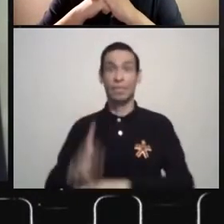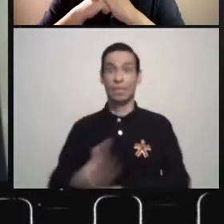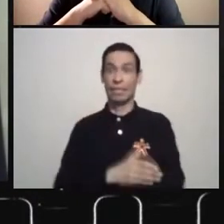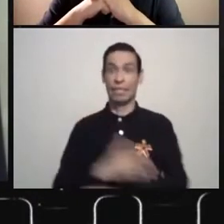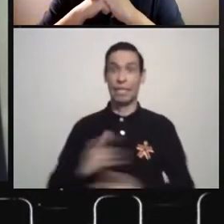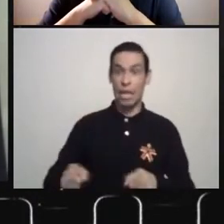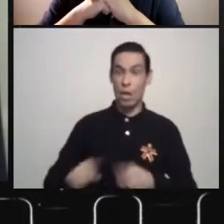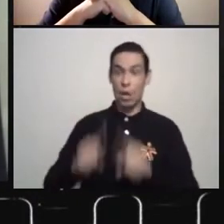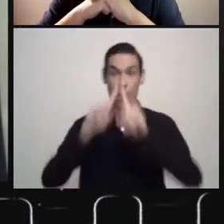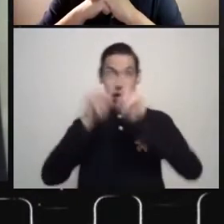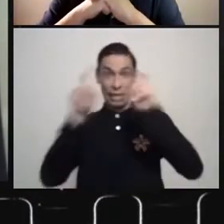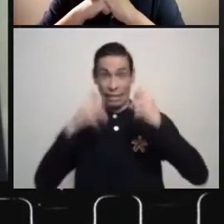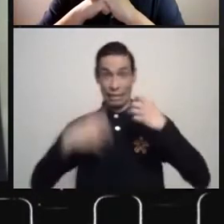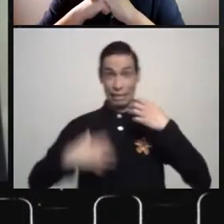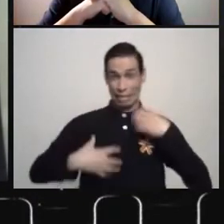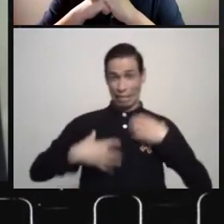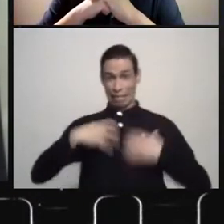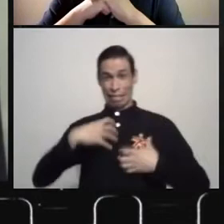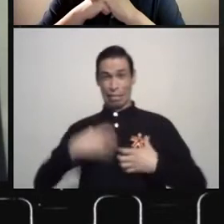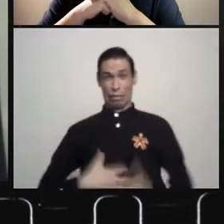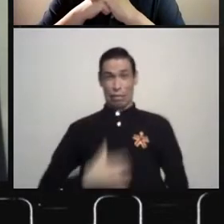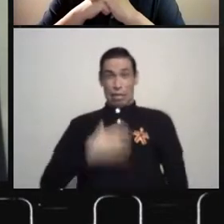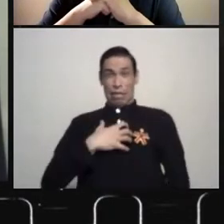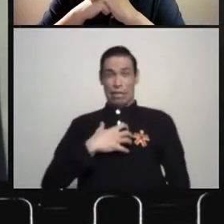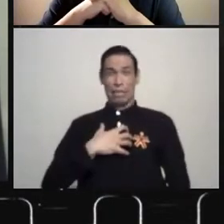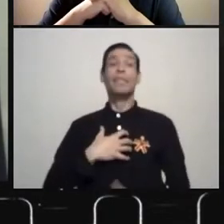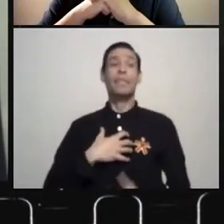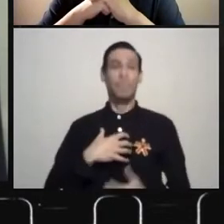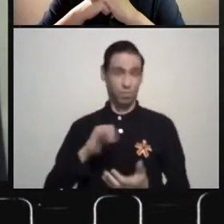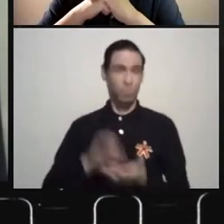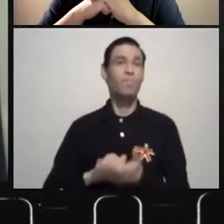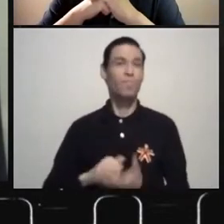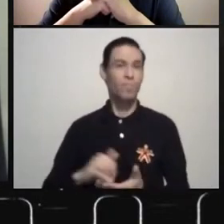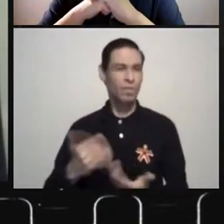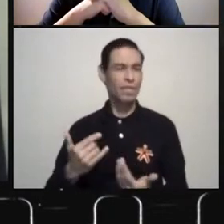grande, sobre todo, ya hablamos de terror en el país,